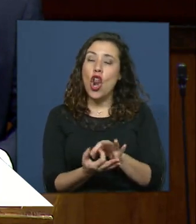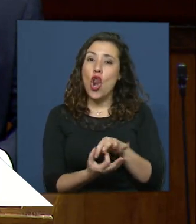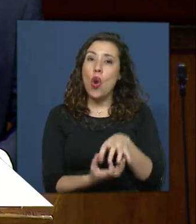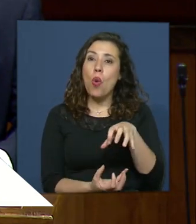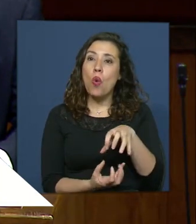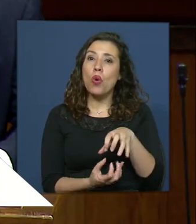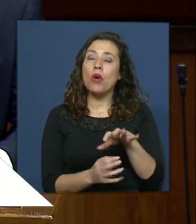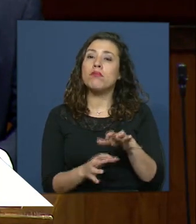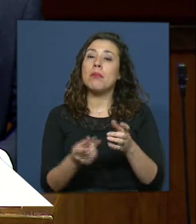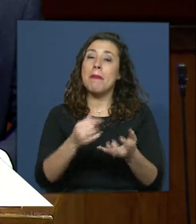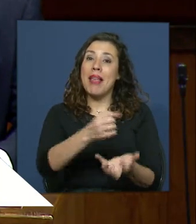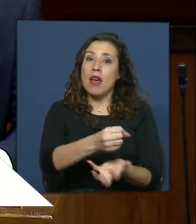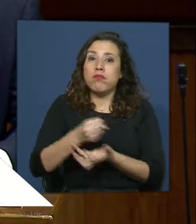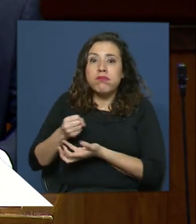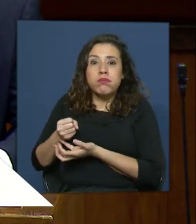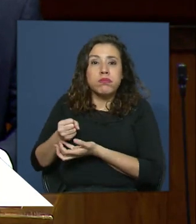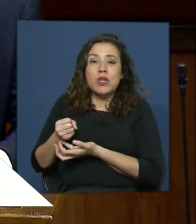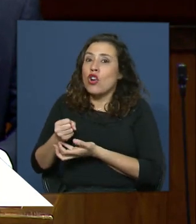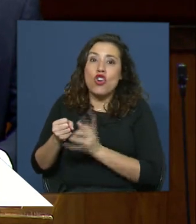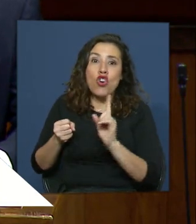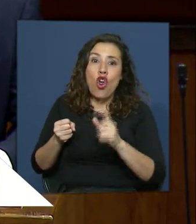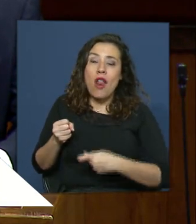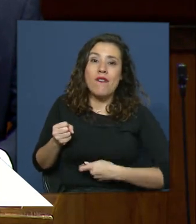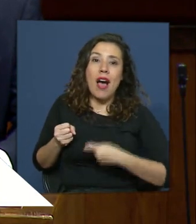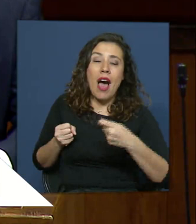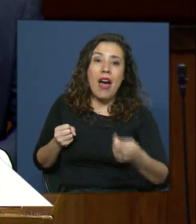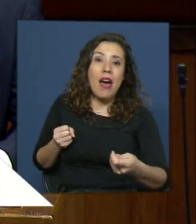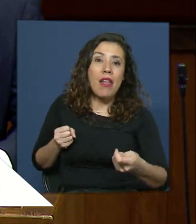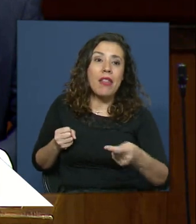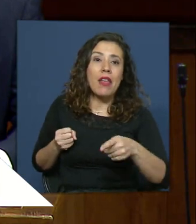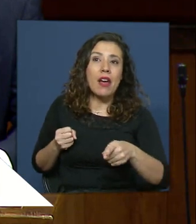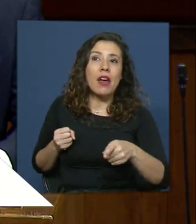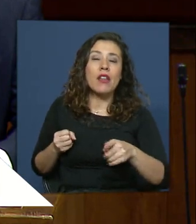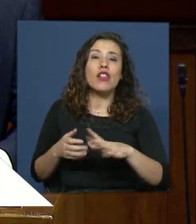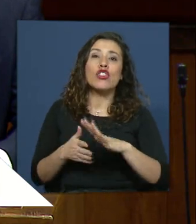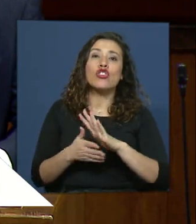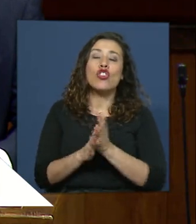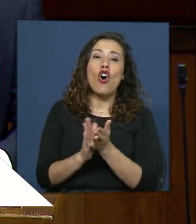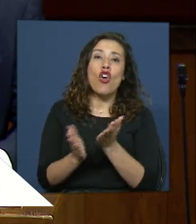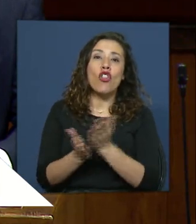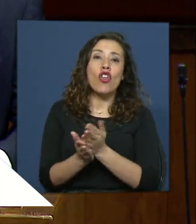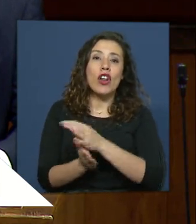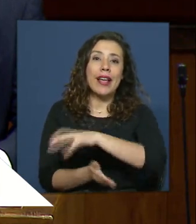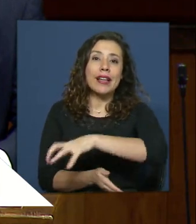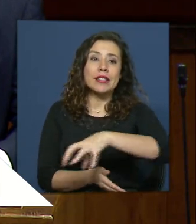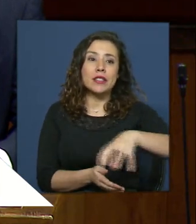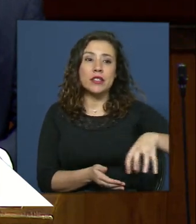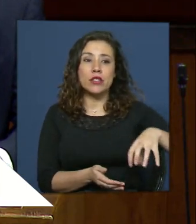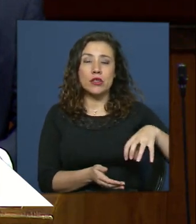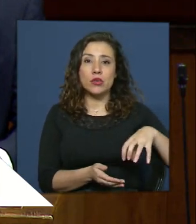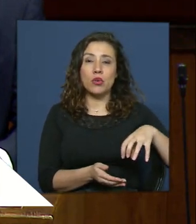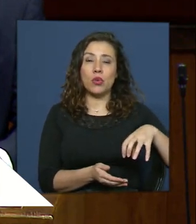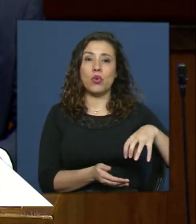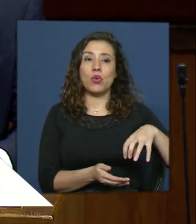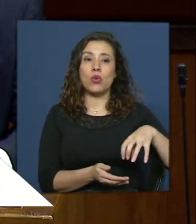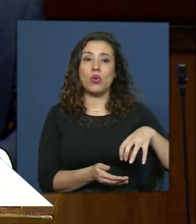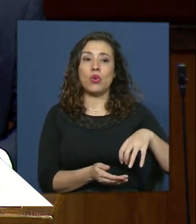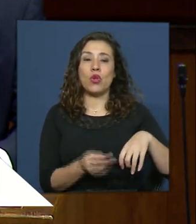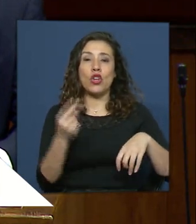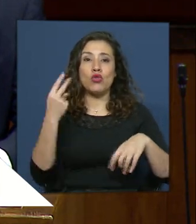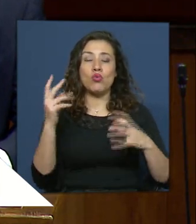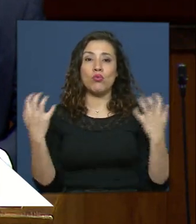les retendrán las subvenciones respecto de todos los establecimientos educacionales de